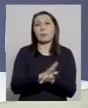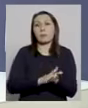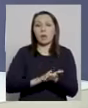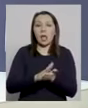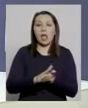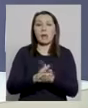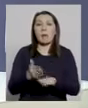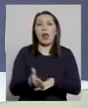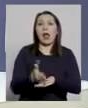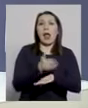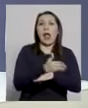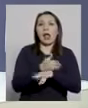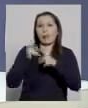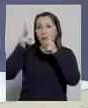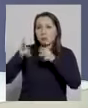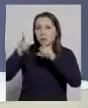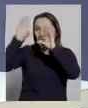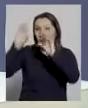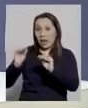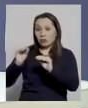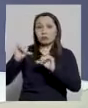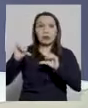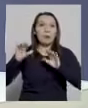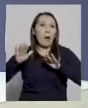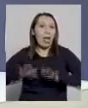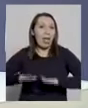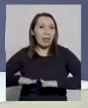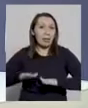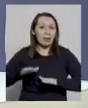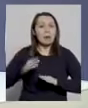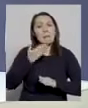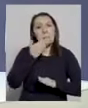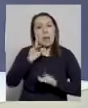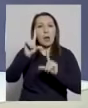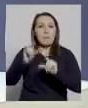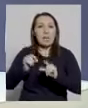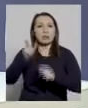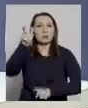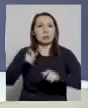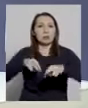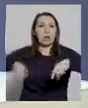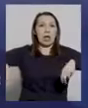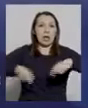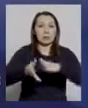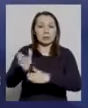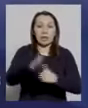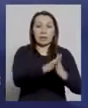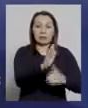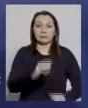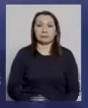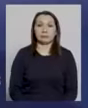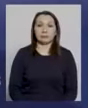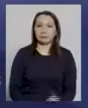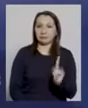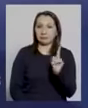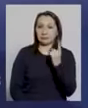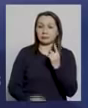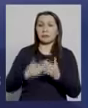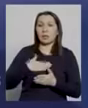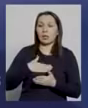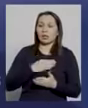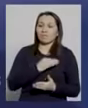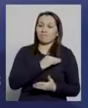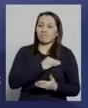ejemplo adelantar el toque de queda, todo esto para reducir la movilidad? En primer lugar, quiero enviar